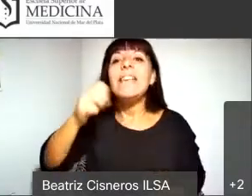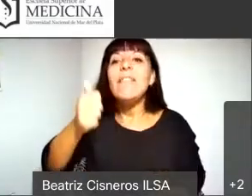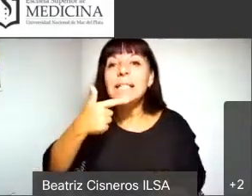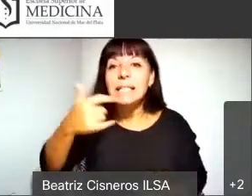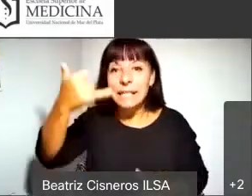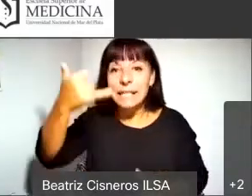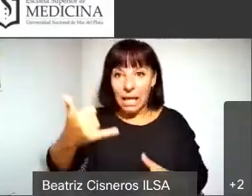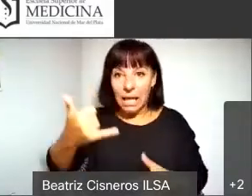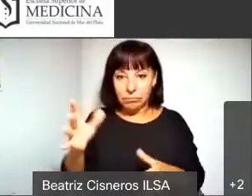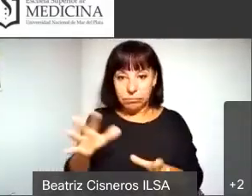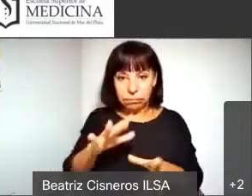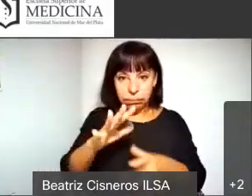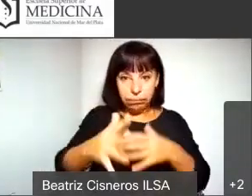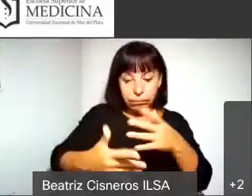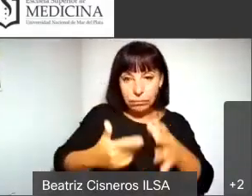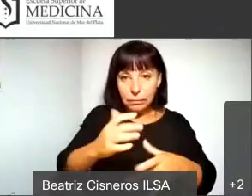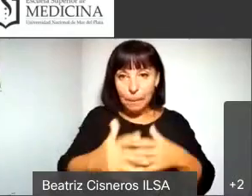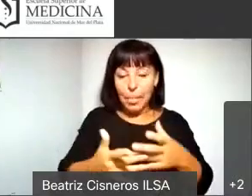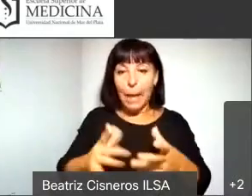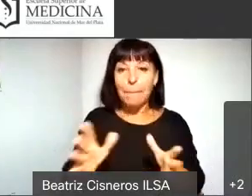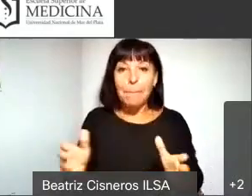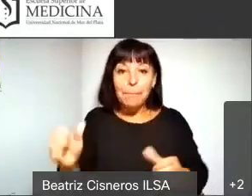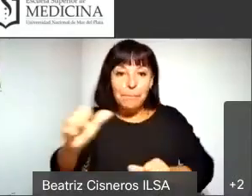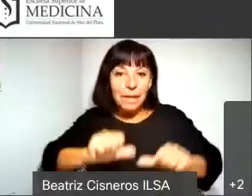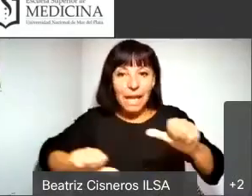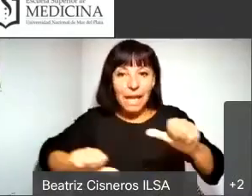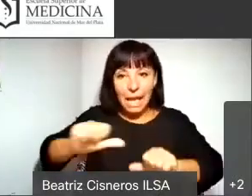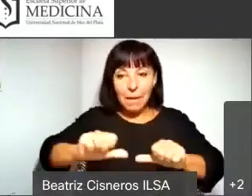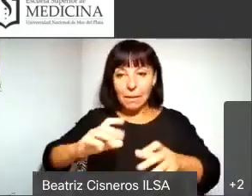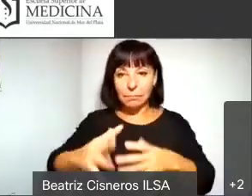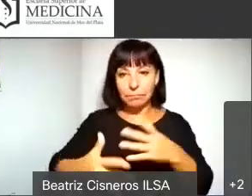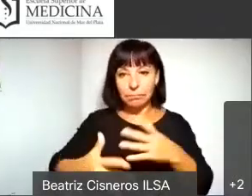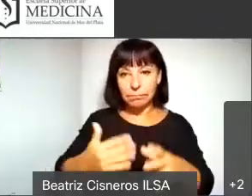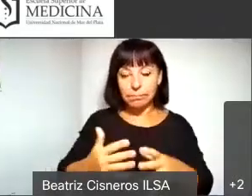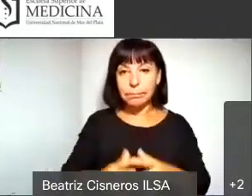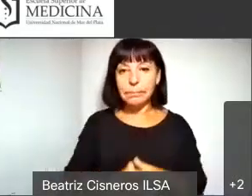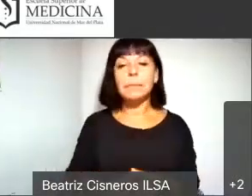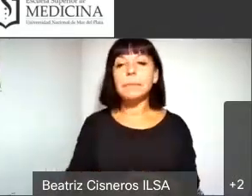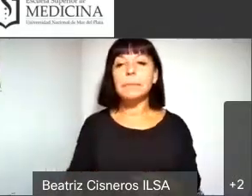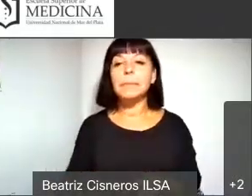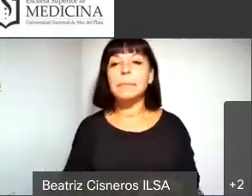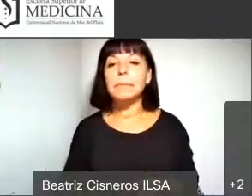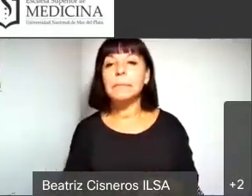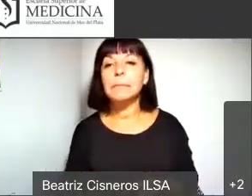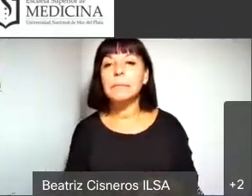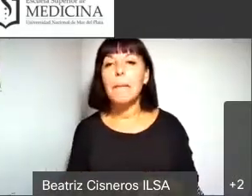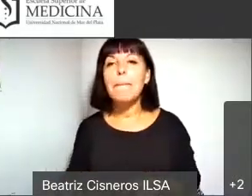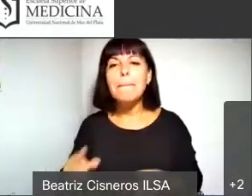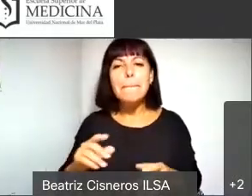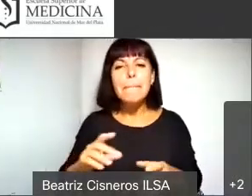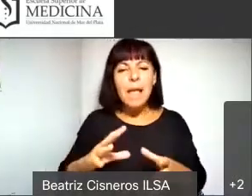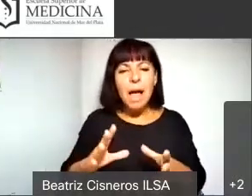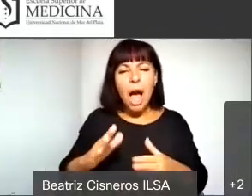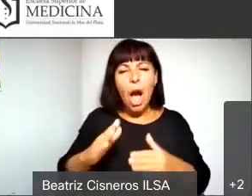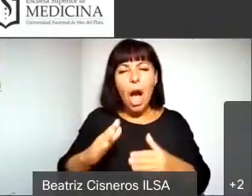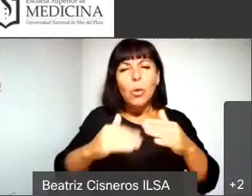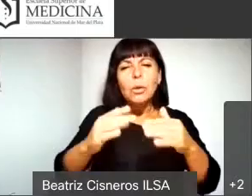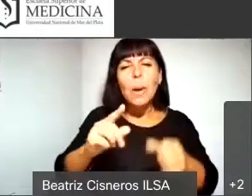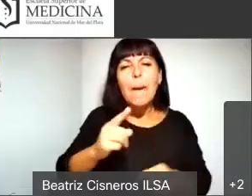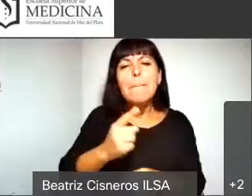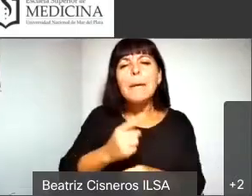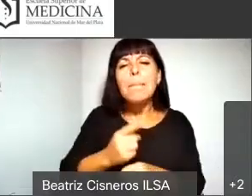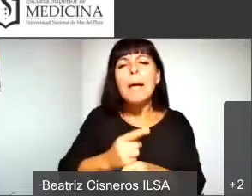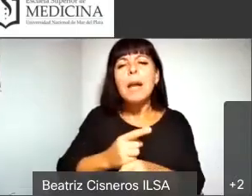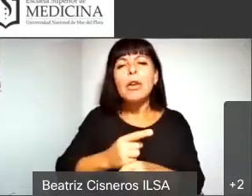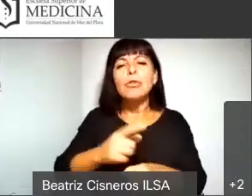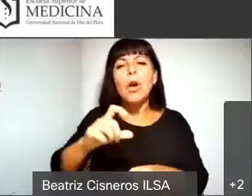a ocurrir diferentes reacciones químicas que conllevaron a la formación de los primeros compuestos orgánicos. Eso es al menos